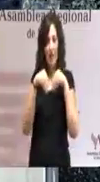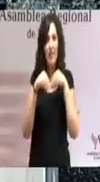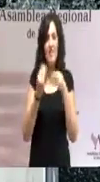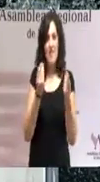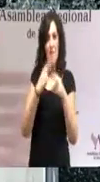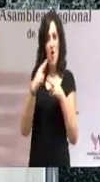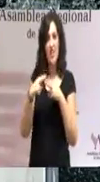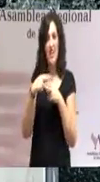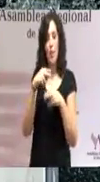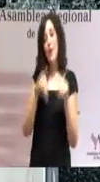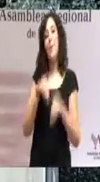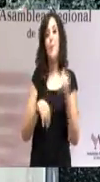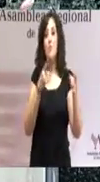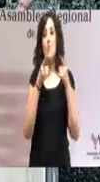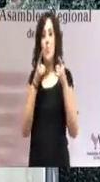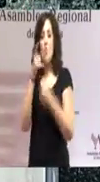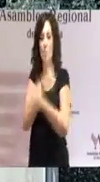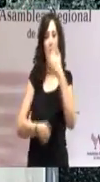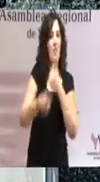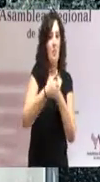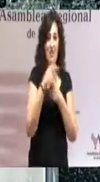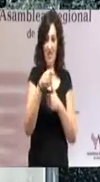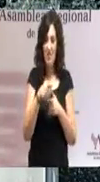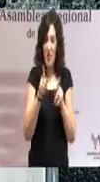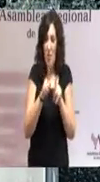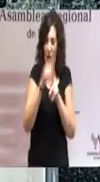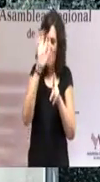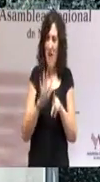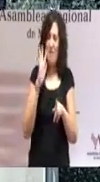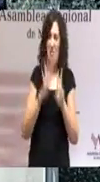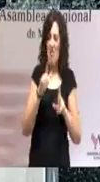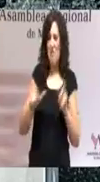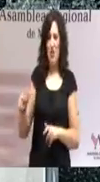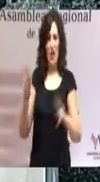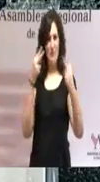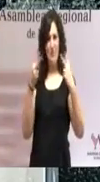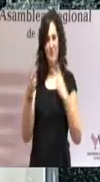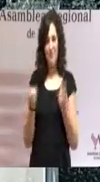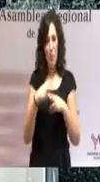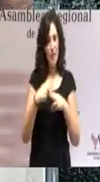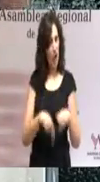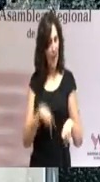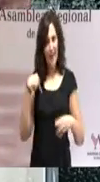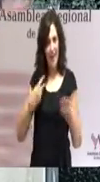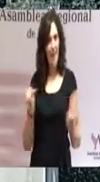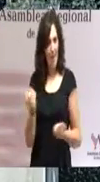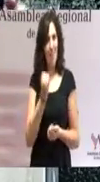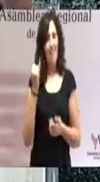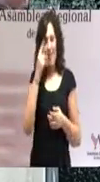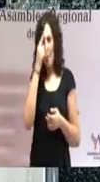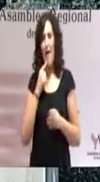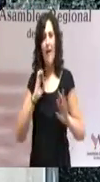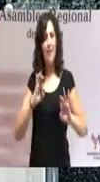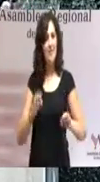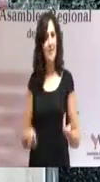por encima de todo. Esa es la percepción que tiene la calle de nosotros, de los políticos en general. Tenemos la oportunidad,